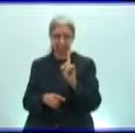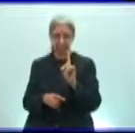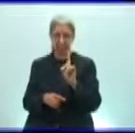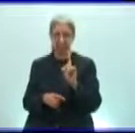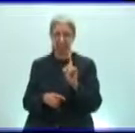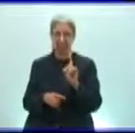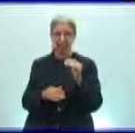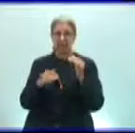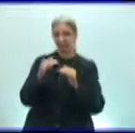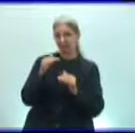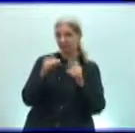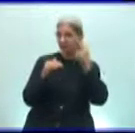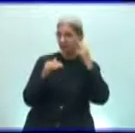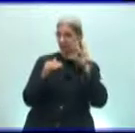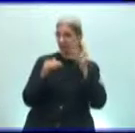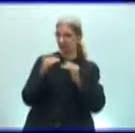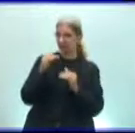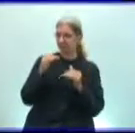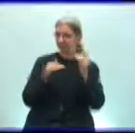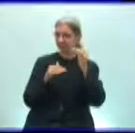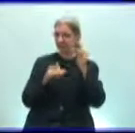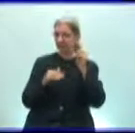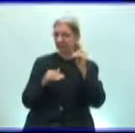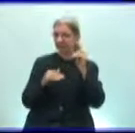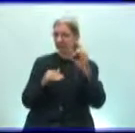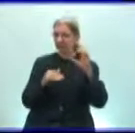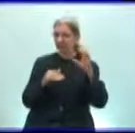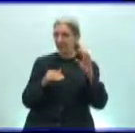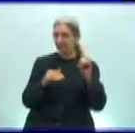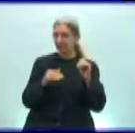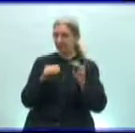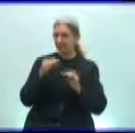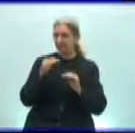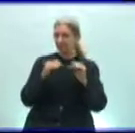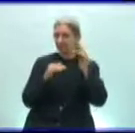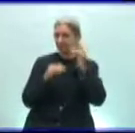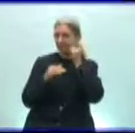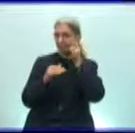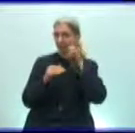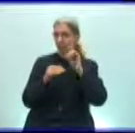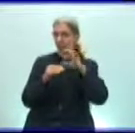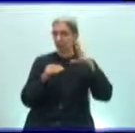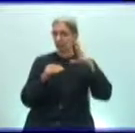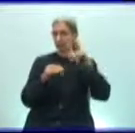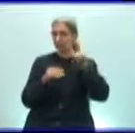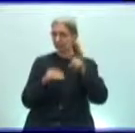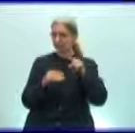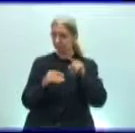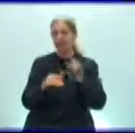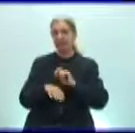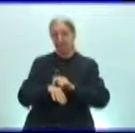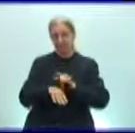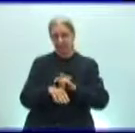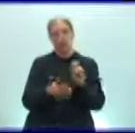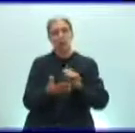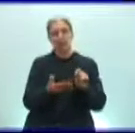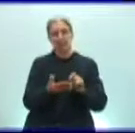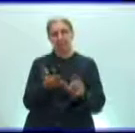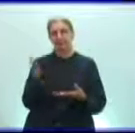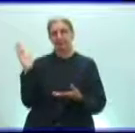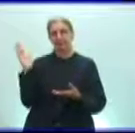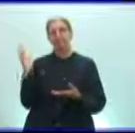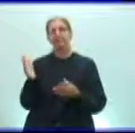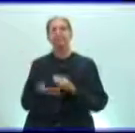común múltiplo. ¿Cuál es el mínimo común múltiplo? Ya ustedes deben conocer eso, ¿verdad? Bien, les doy un breve tiempo para que copien. Vamos a